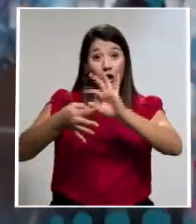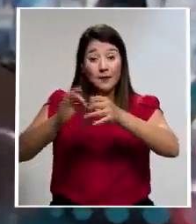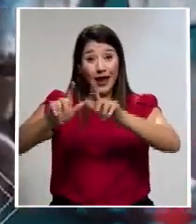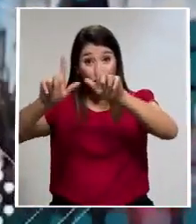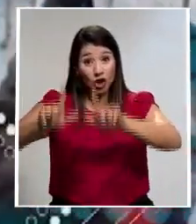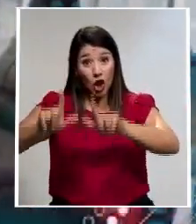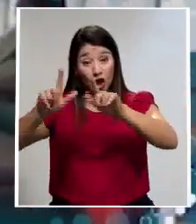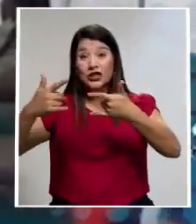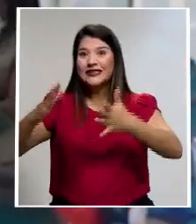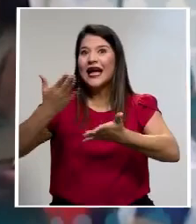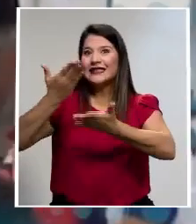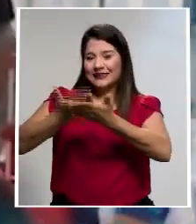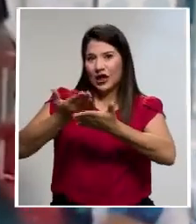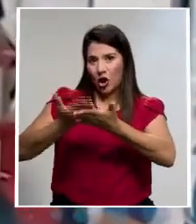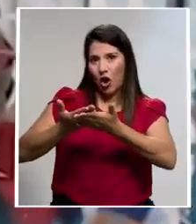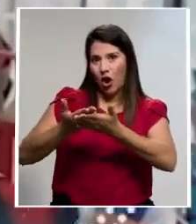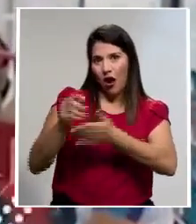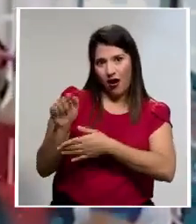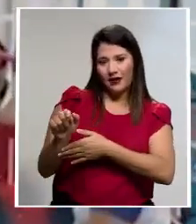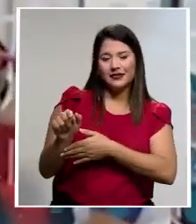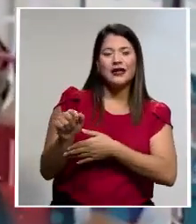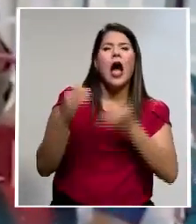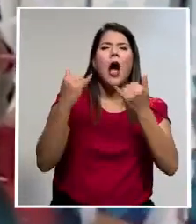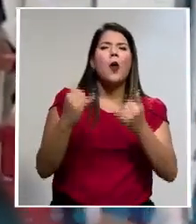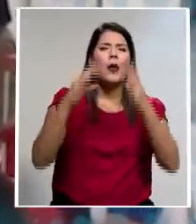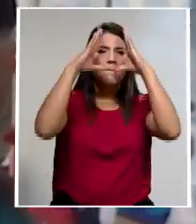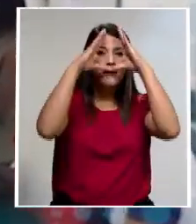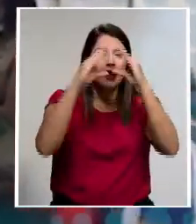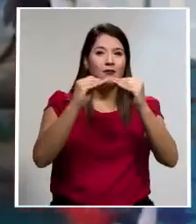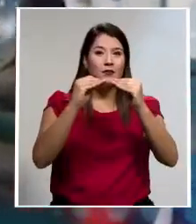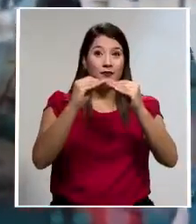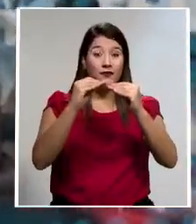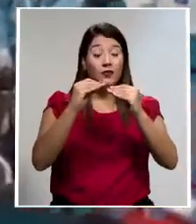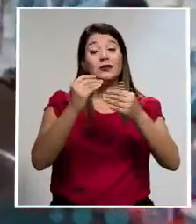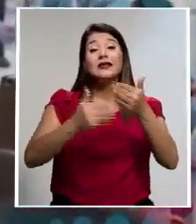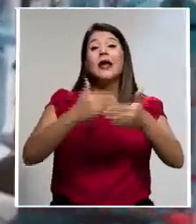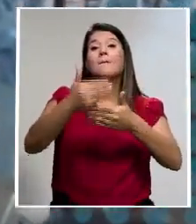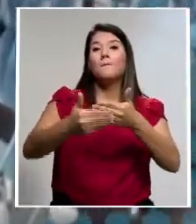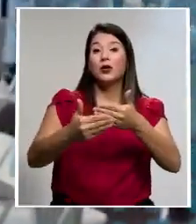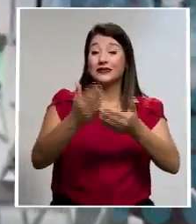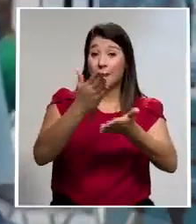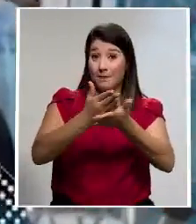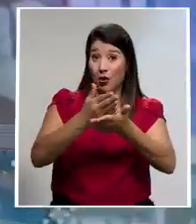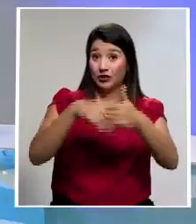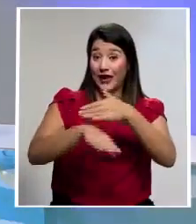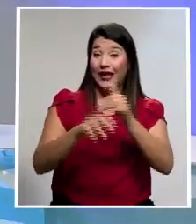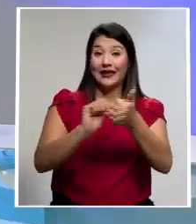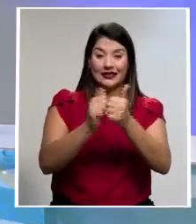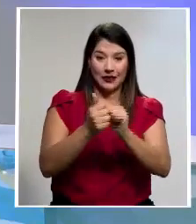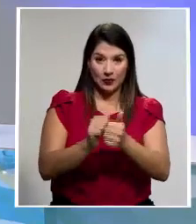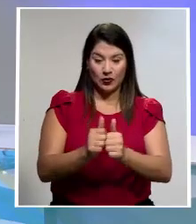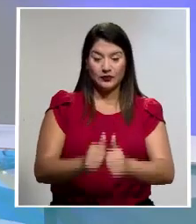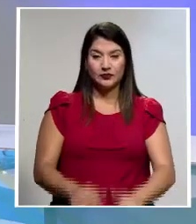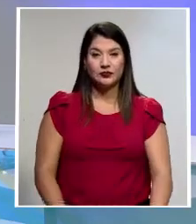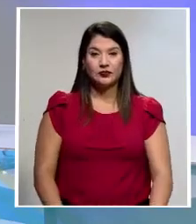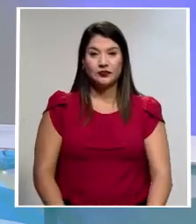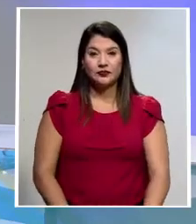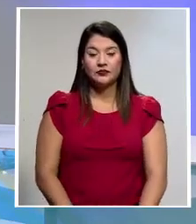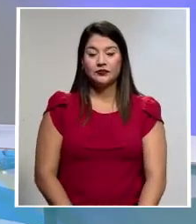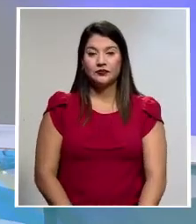a la ciudad de Matsukawa. Los detalles en la sección deportiva al regresar de esta breve pausa